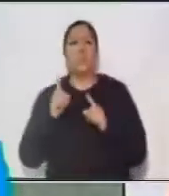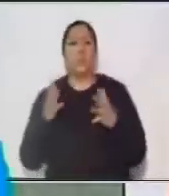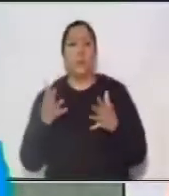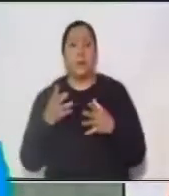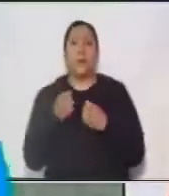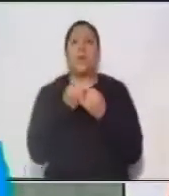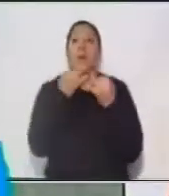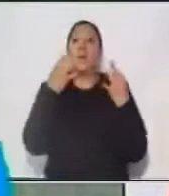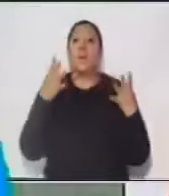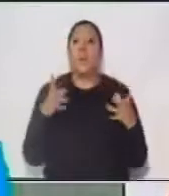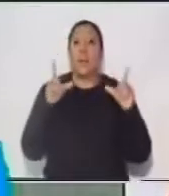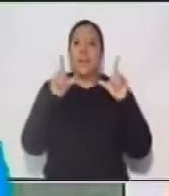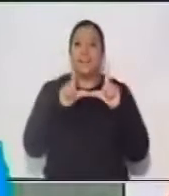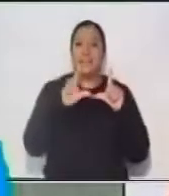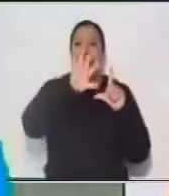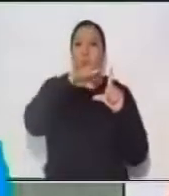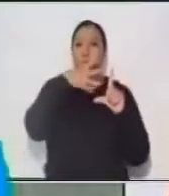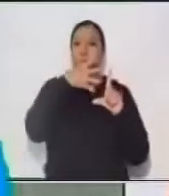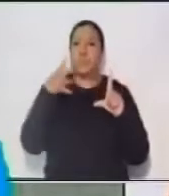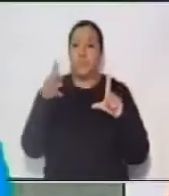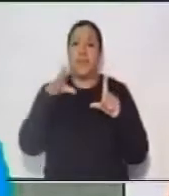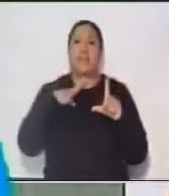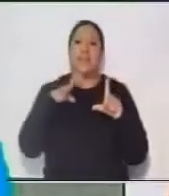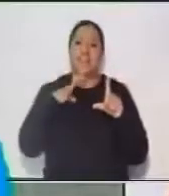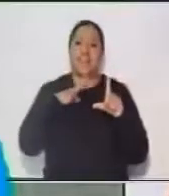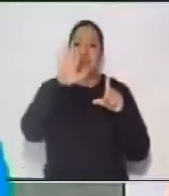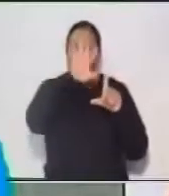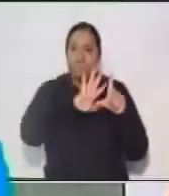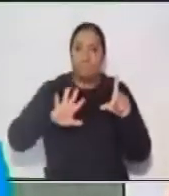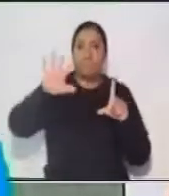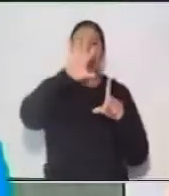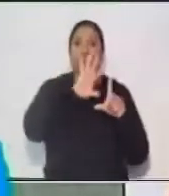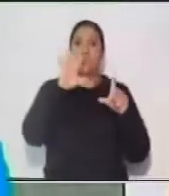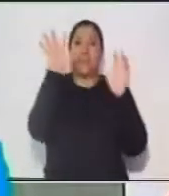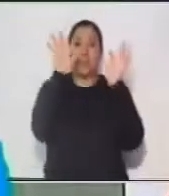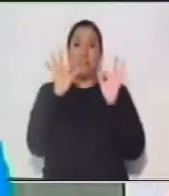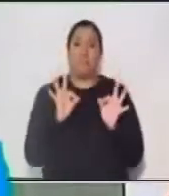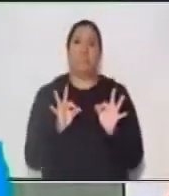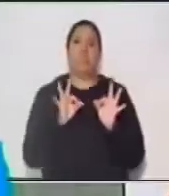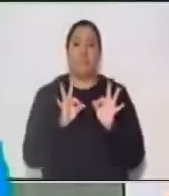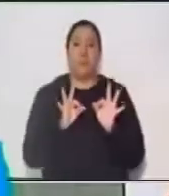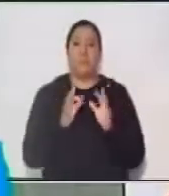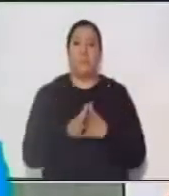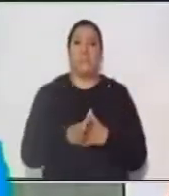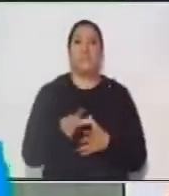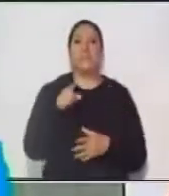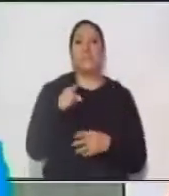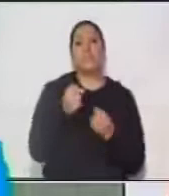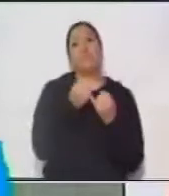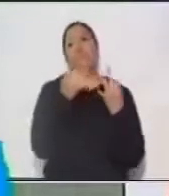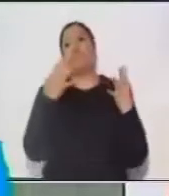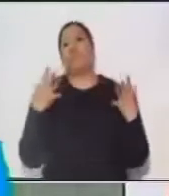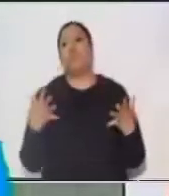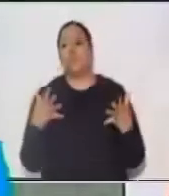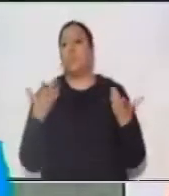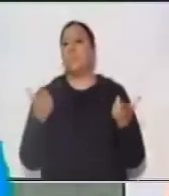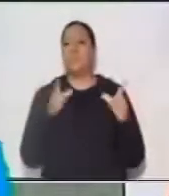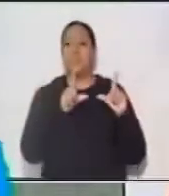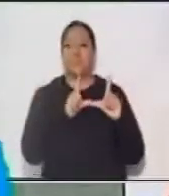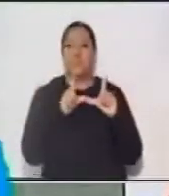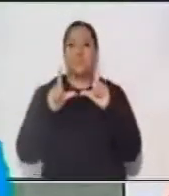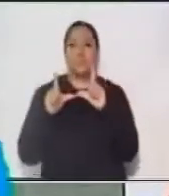cuadrados que cubre la superficie de la figura. En este caso, si cuentas cuántos cuadritos,